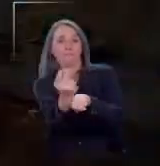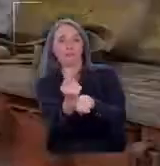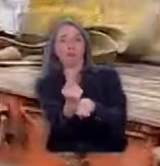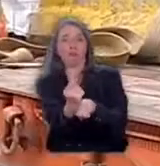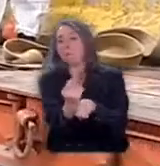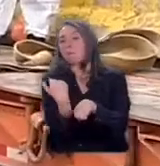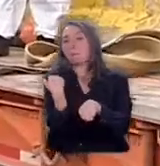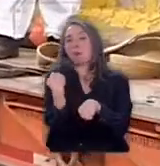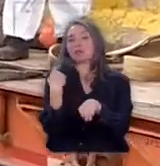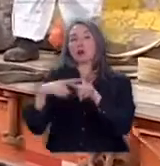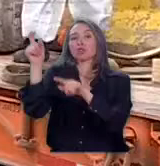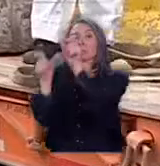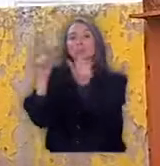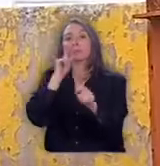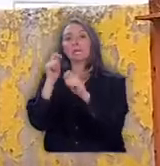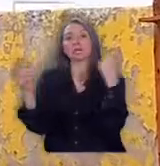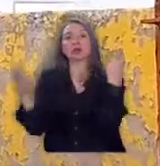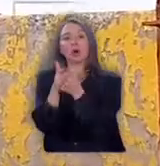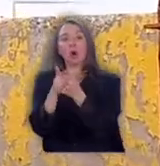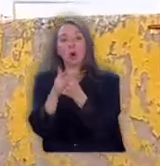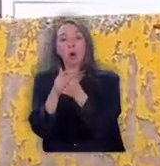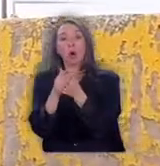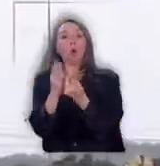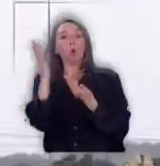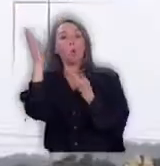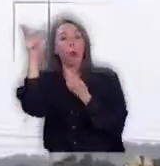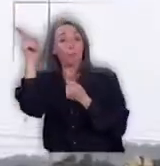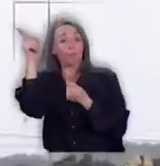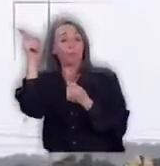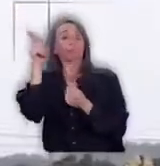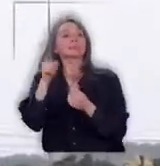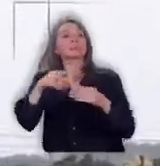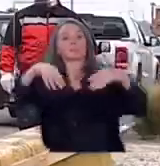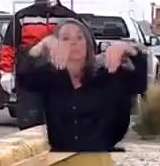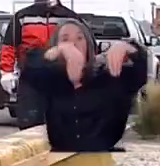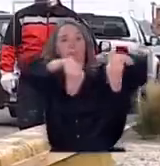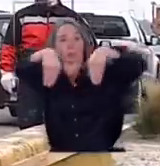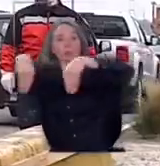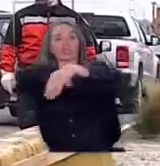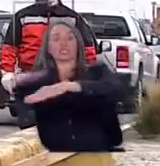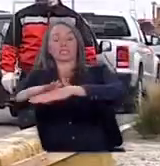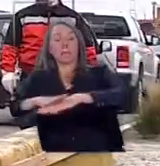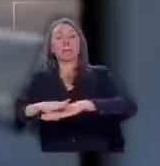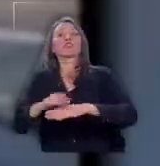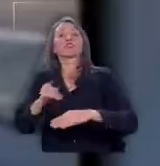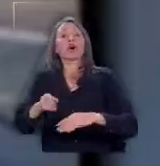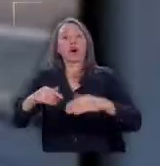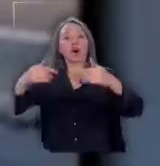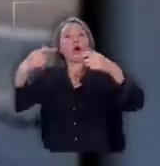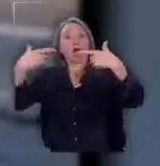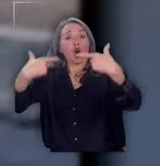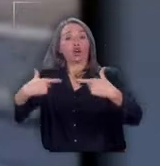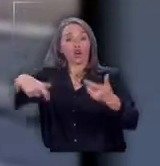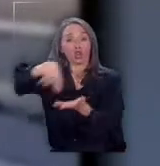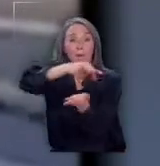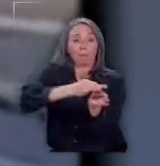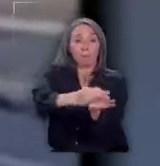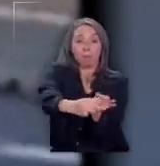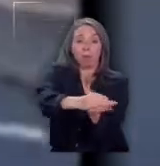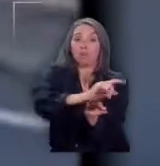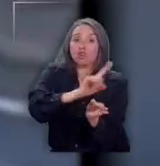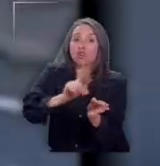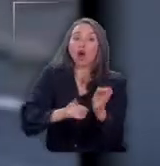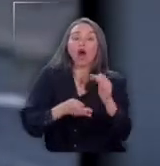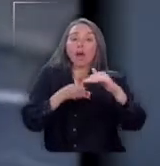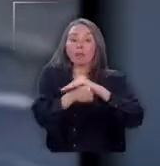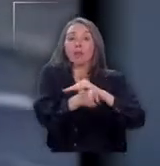a terceros en hualpén por ejemplo tuvieron que instalar barreras de cemento debido a personas que evadían cordones sanitarios en Puerto mon prefieren por el